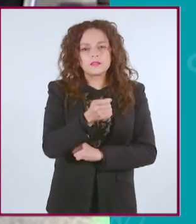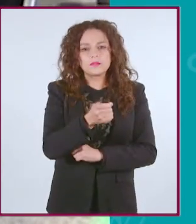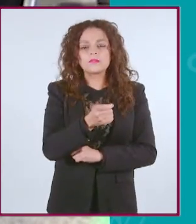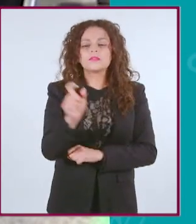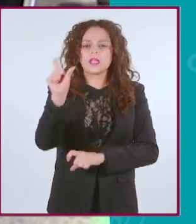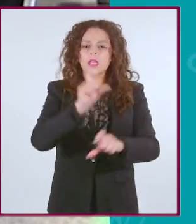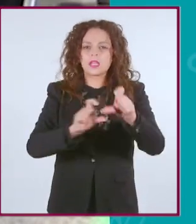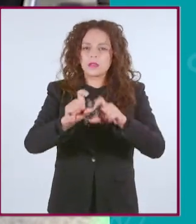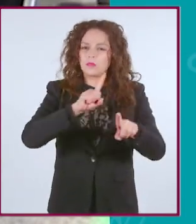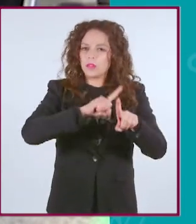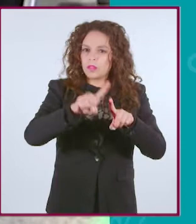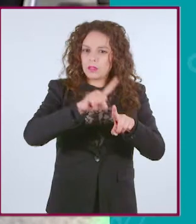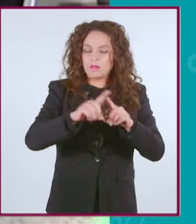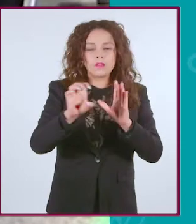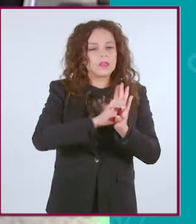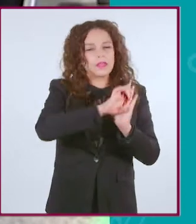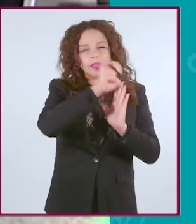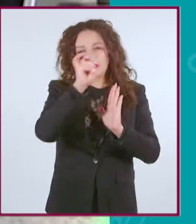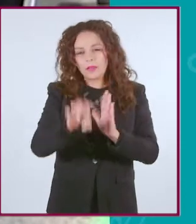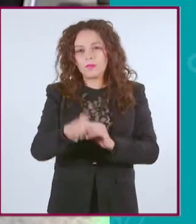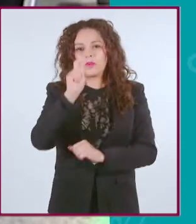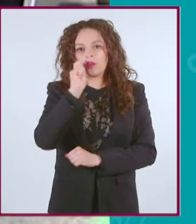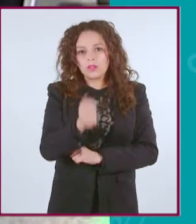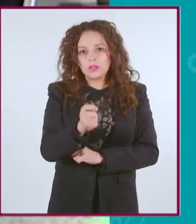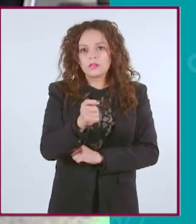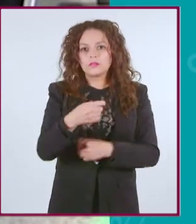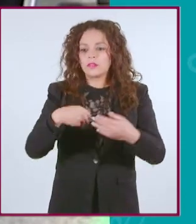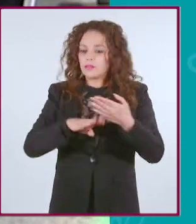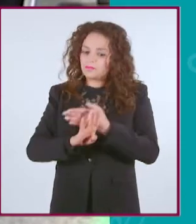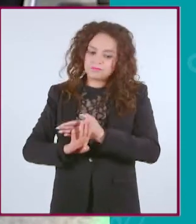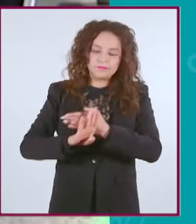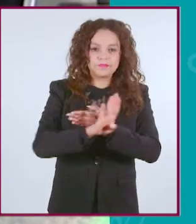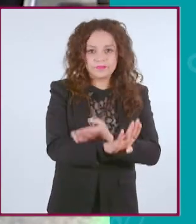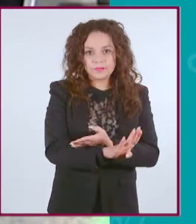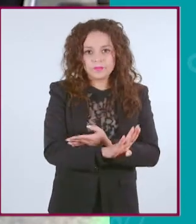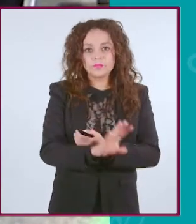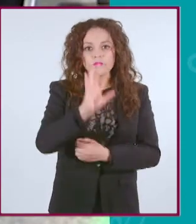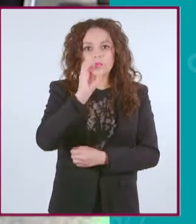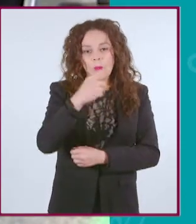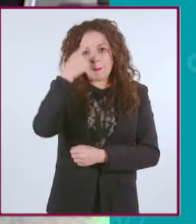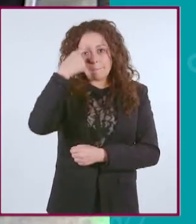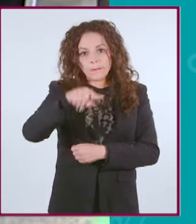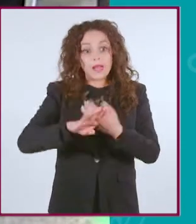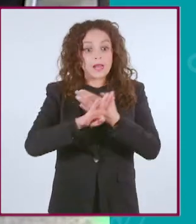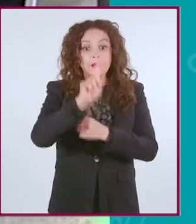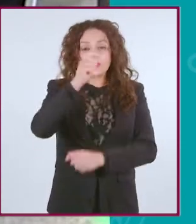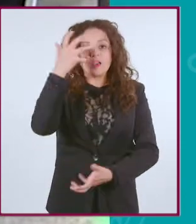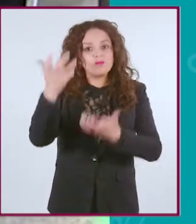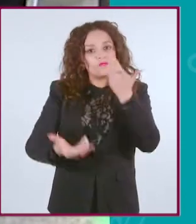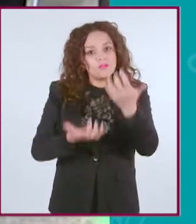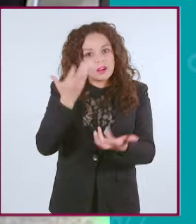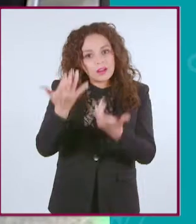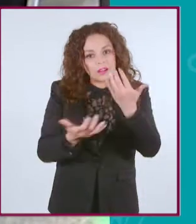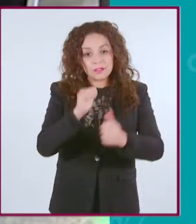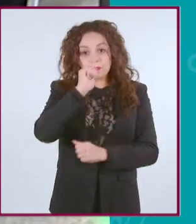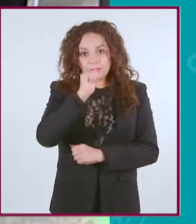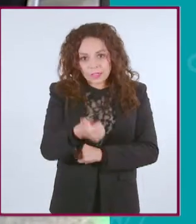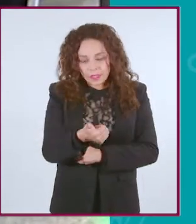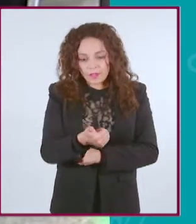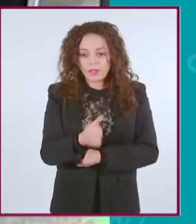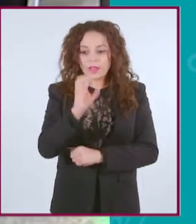acabados químicos, por ejemplo, lo que son los repelentes, los acabados antifuego o antiflama, los